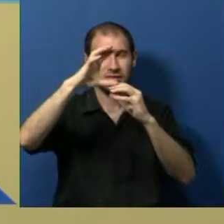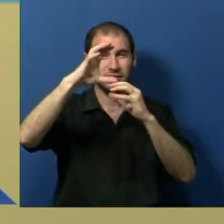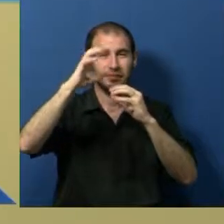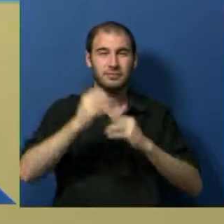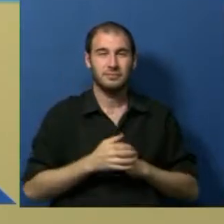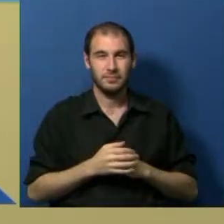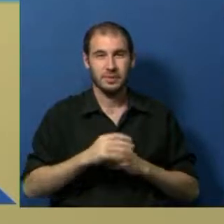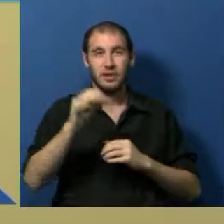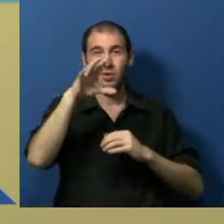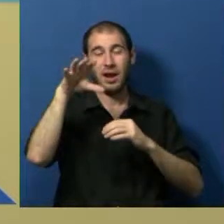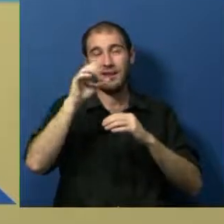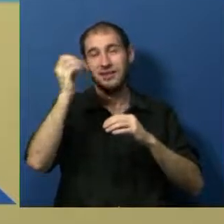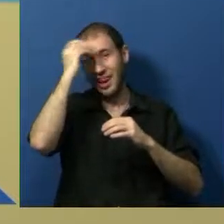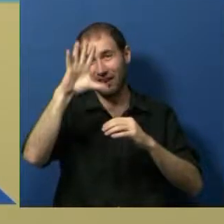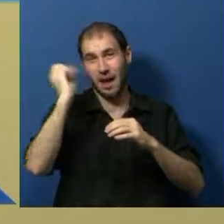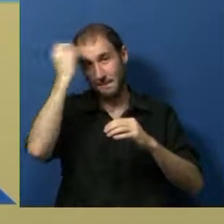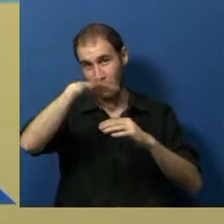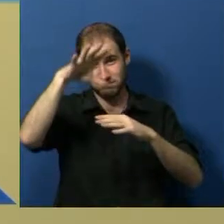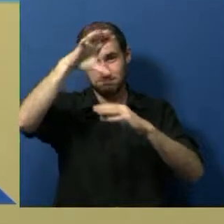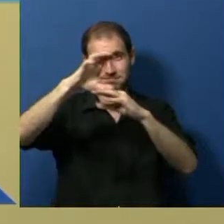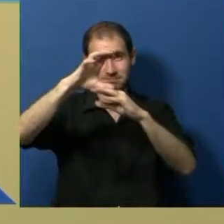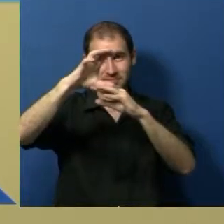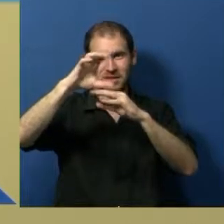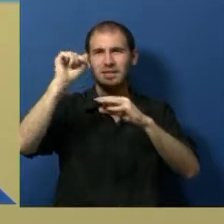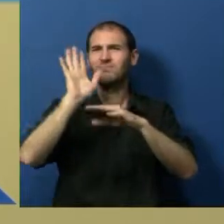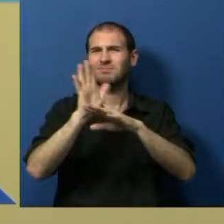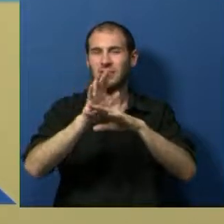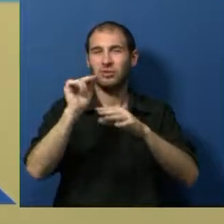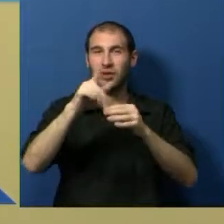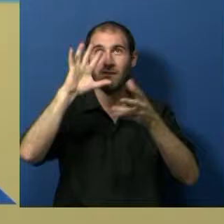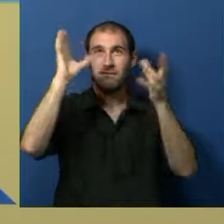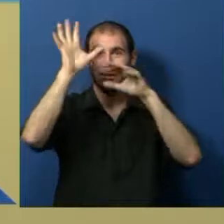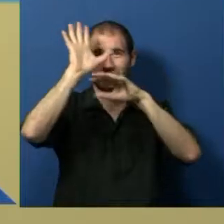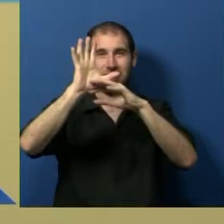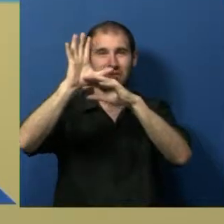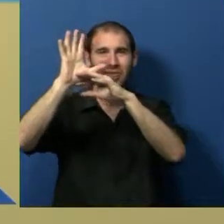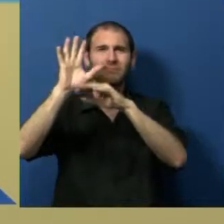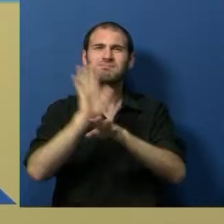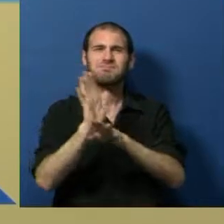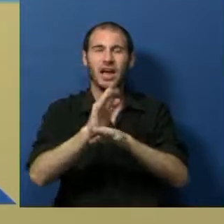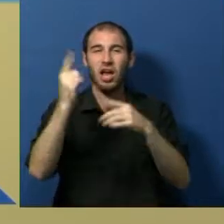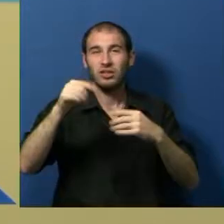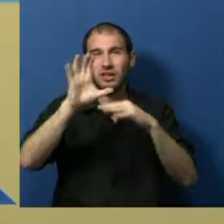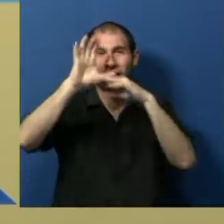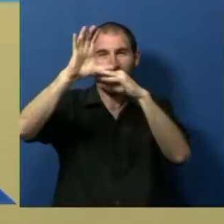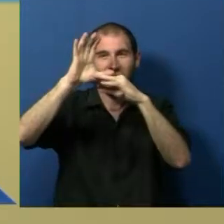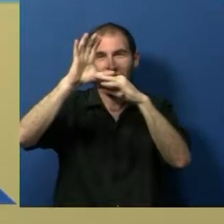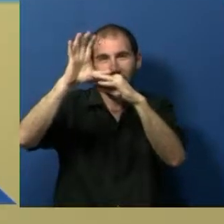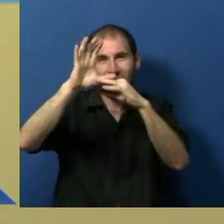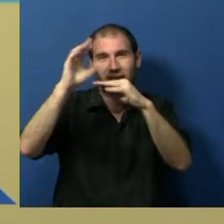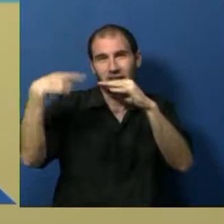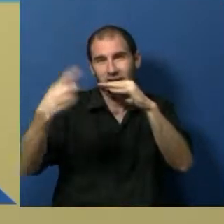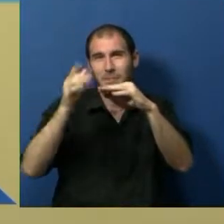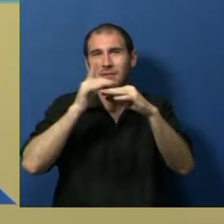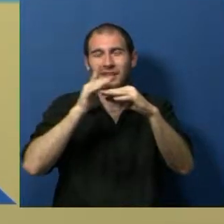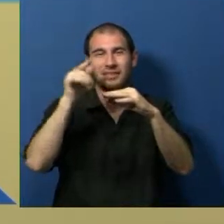ubicada en la región pampeana. El hecho de que tengamos un frente estacionario quiere decir que esta situación no se mueve. Entonces, es una especie